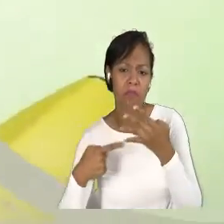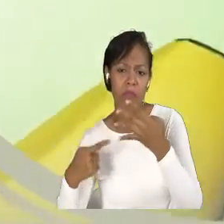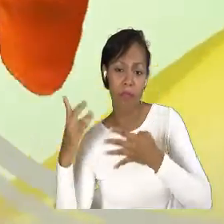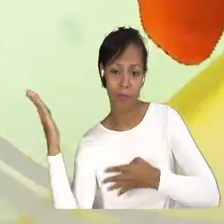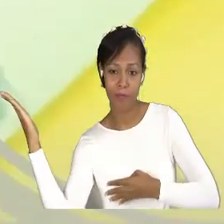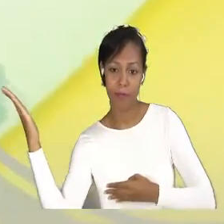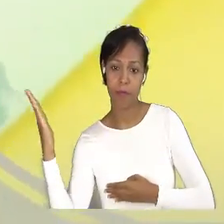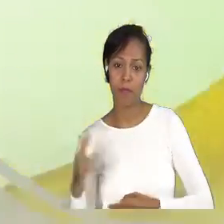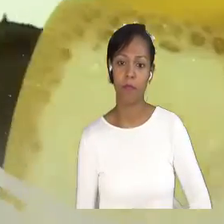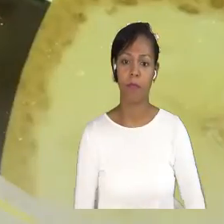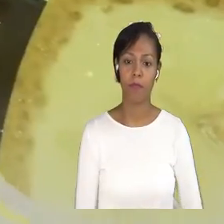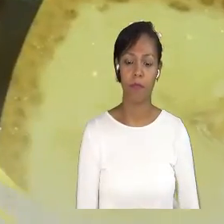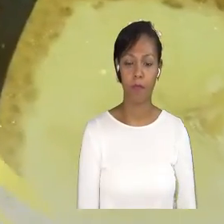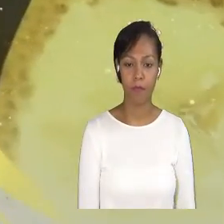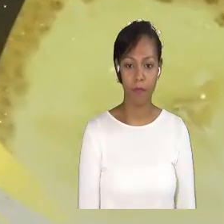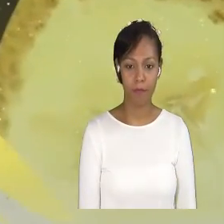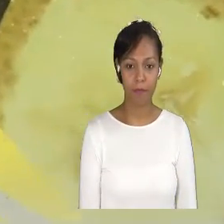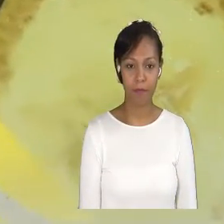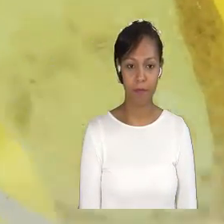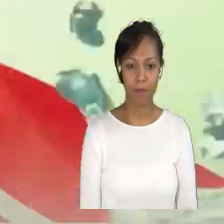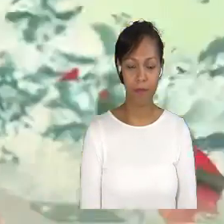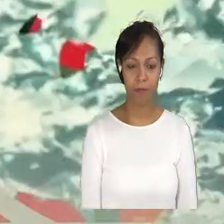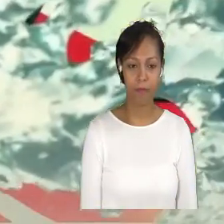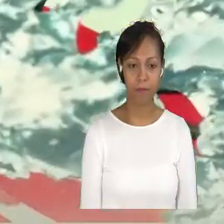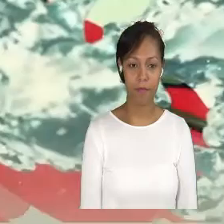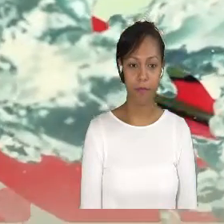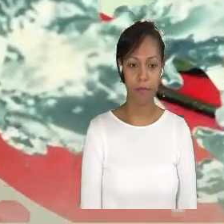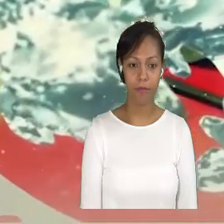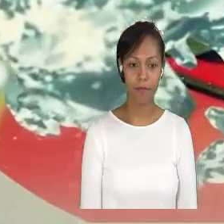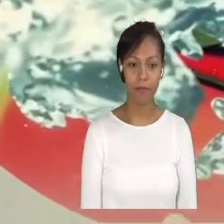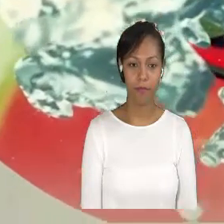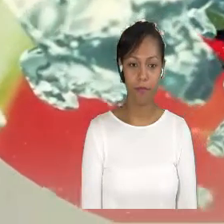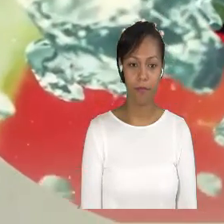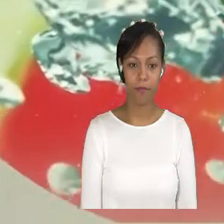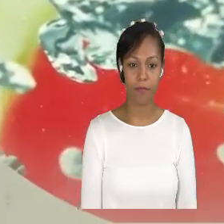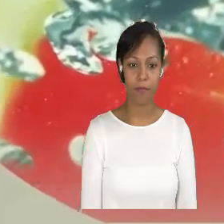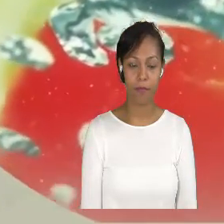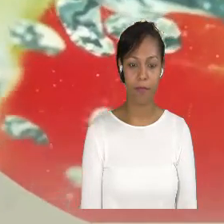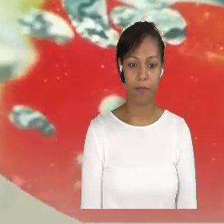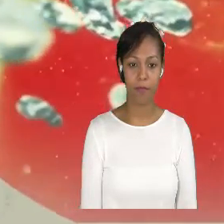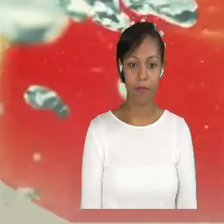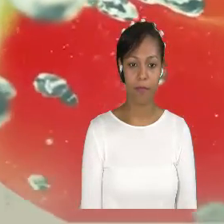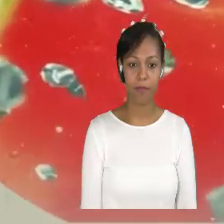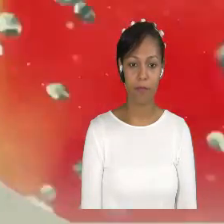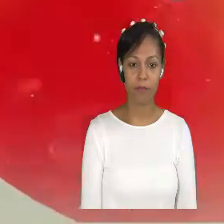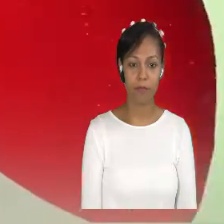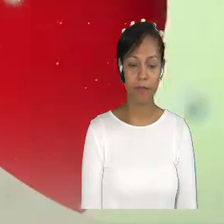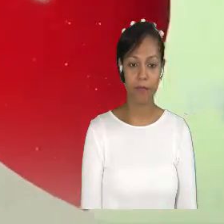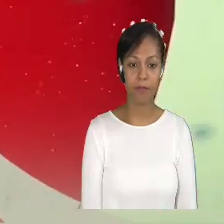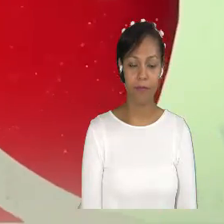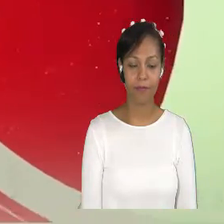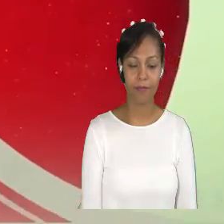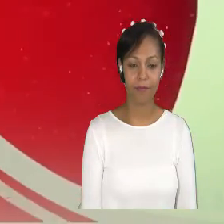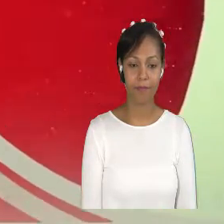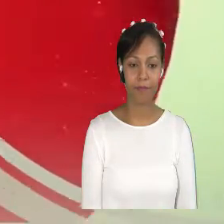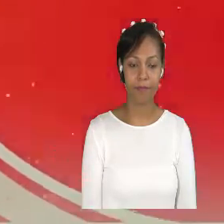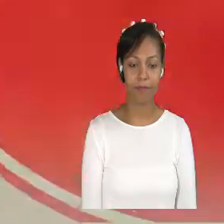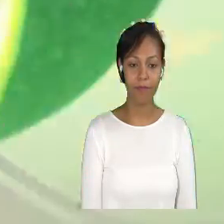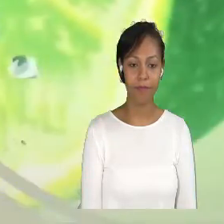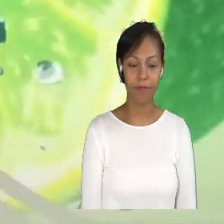calabacín, medio aguacate, 2 tomates, 10 hojas de espinaca, 100 gramos de queso crema,